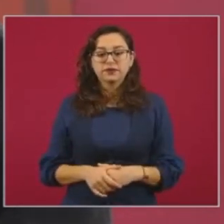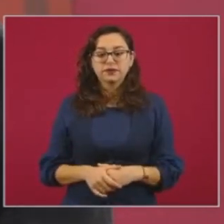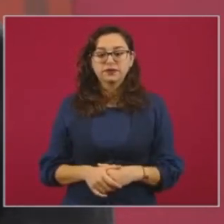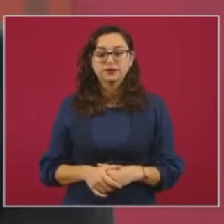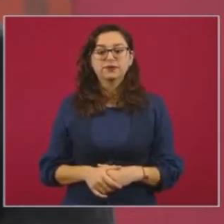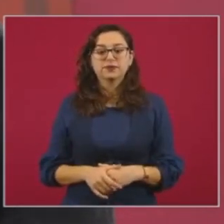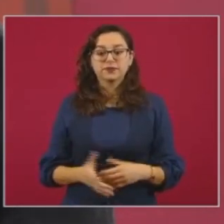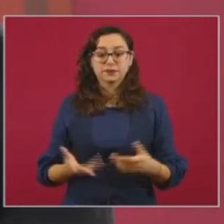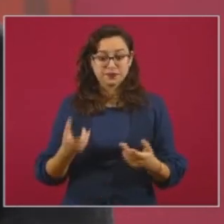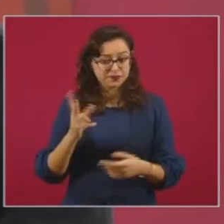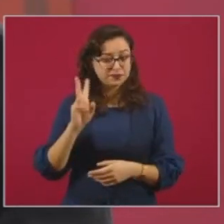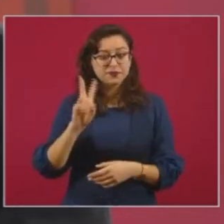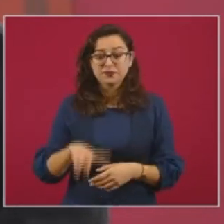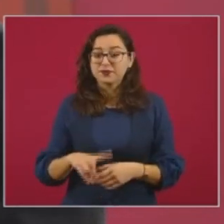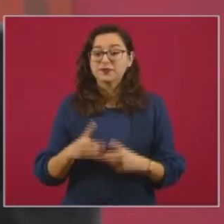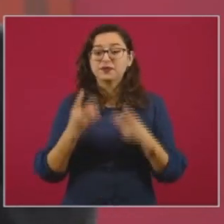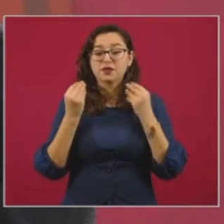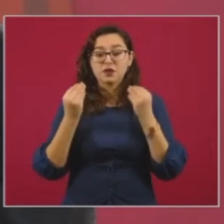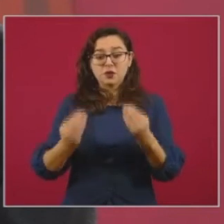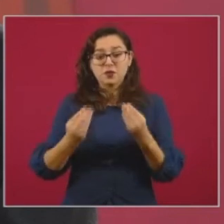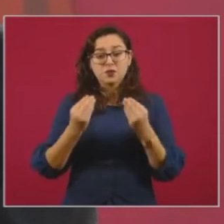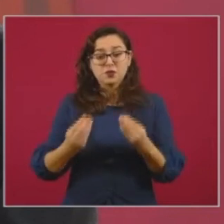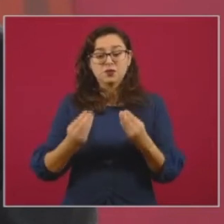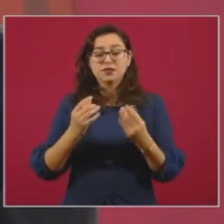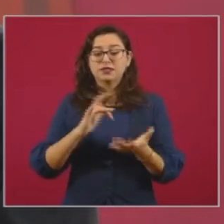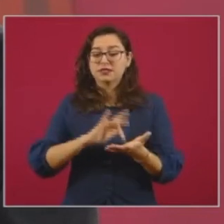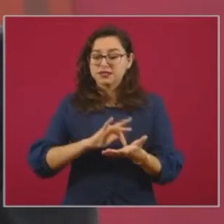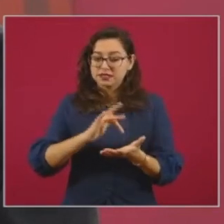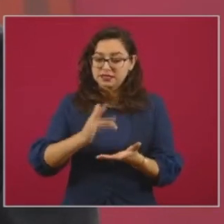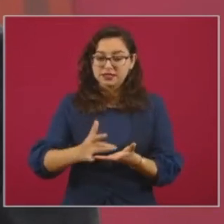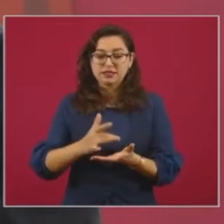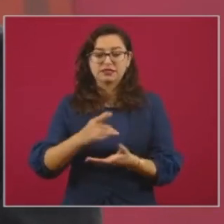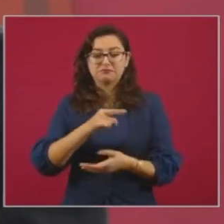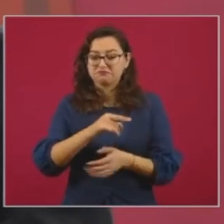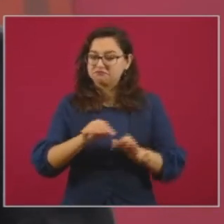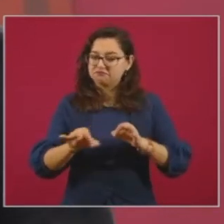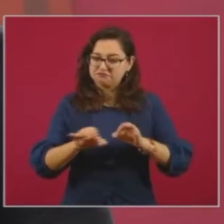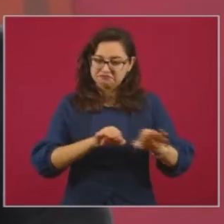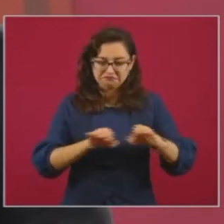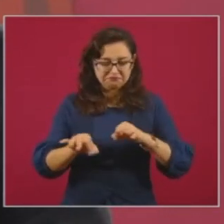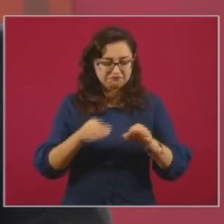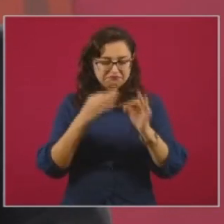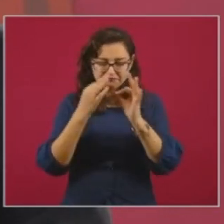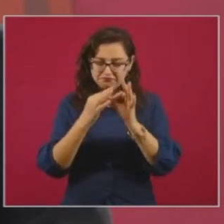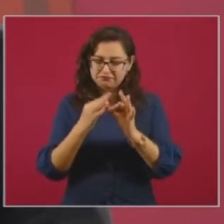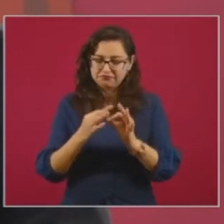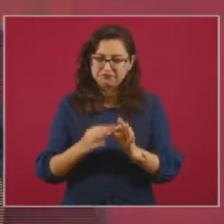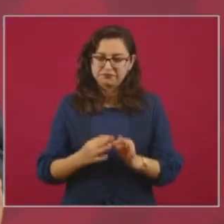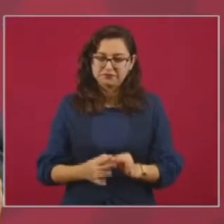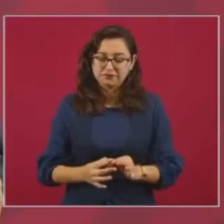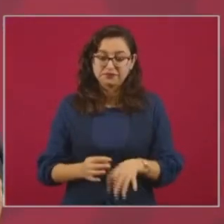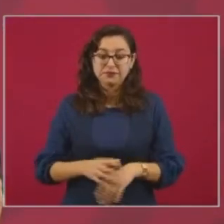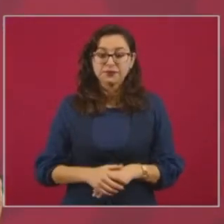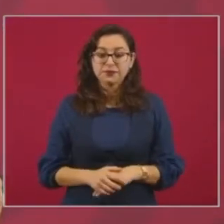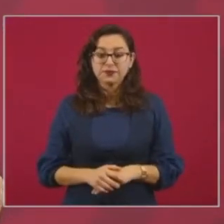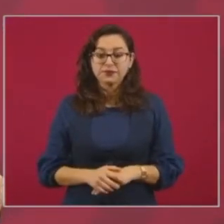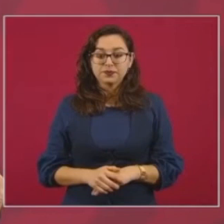y le agradecemos mucho por su trabajo. Y he